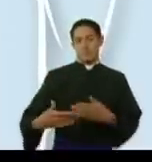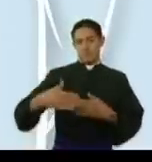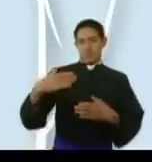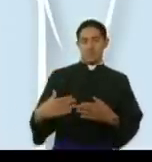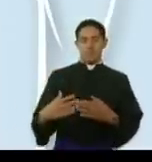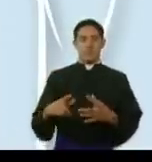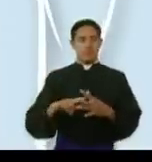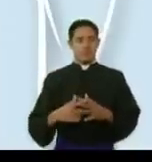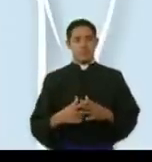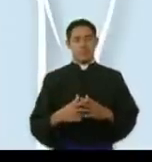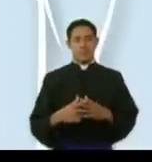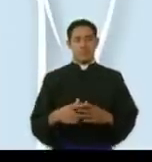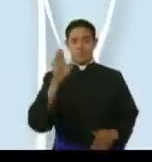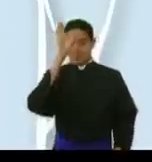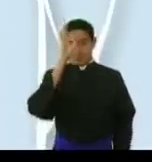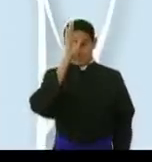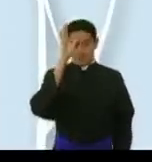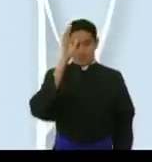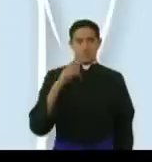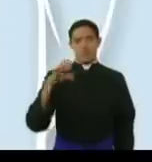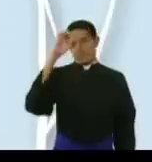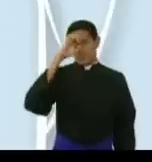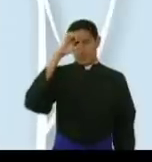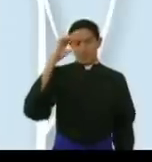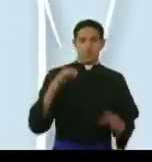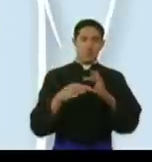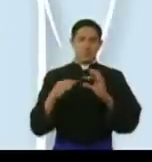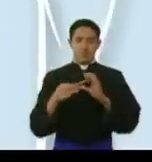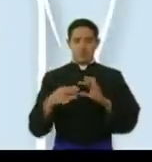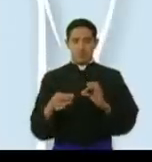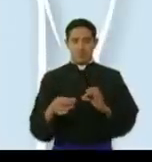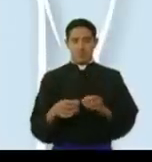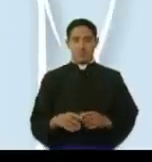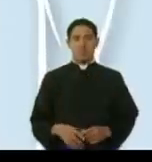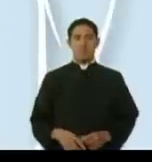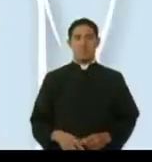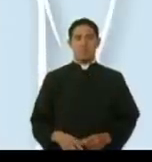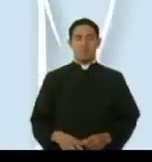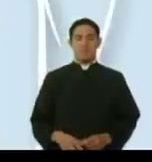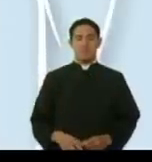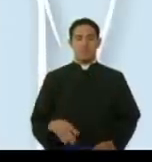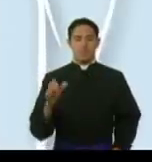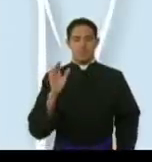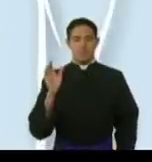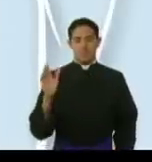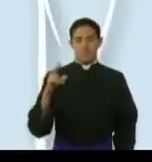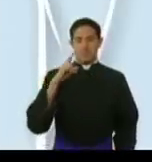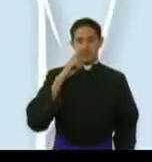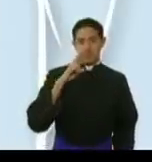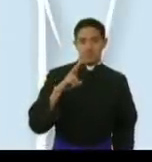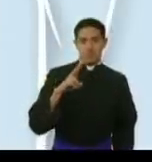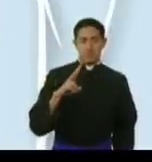a vivir la cuaresma. El Evangelio de hoy nos habla de un suceso en el cual, pues de alguna